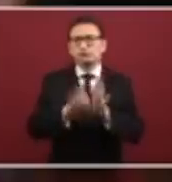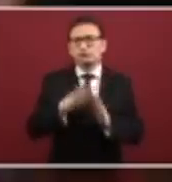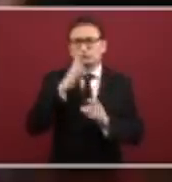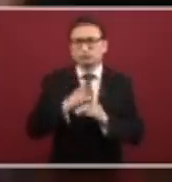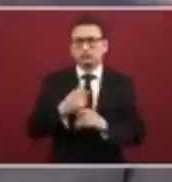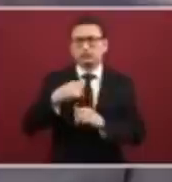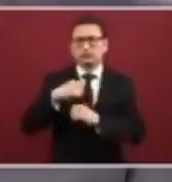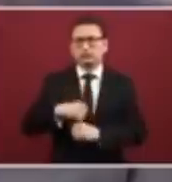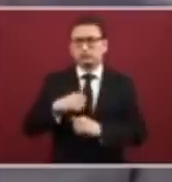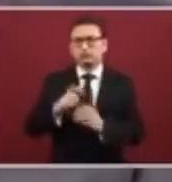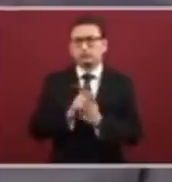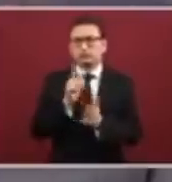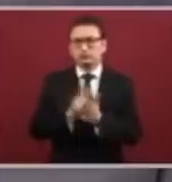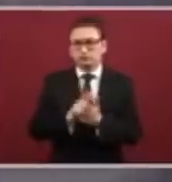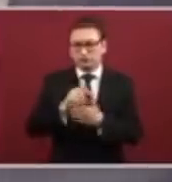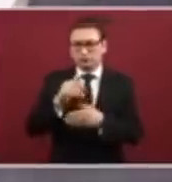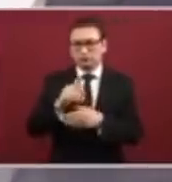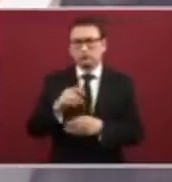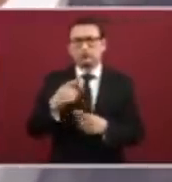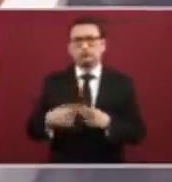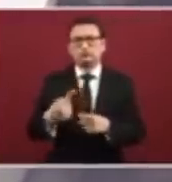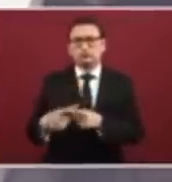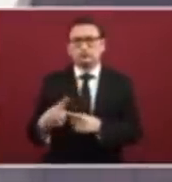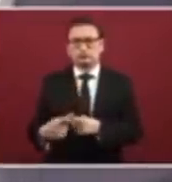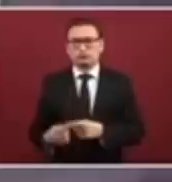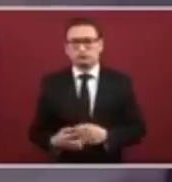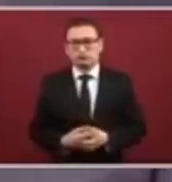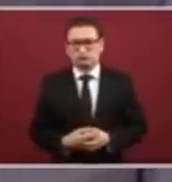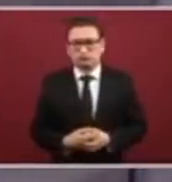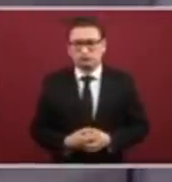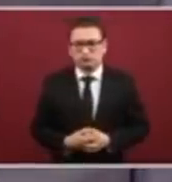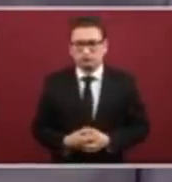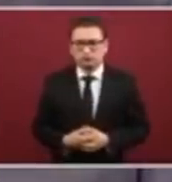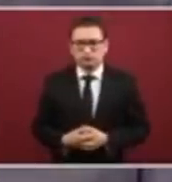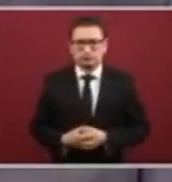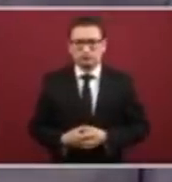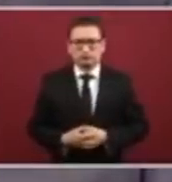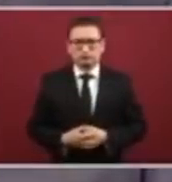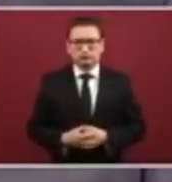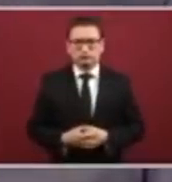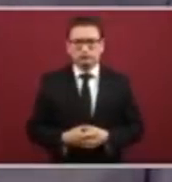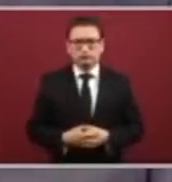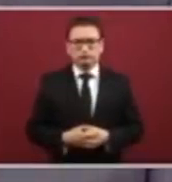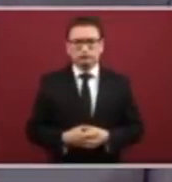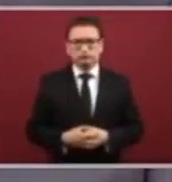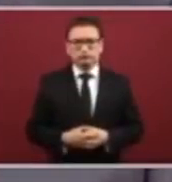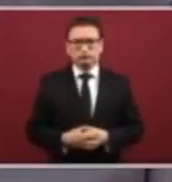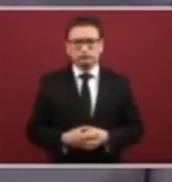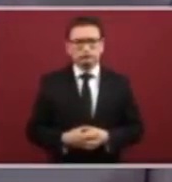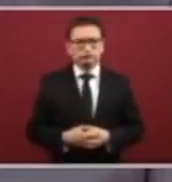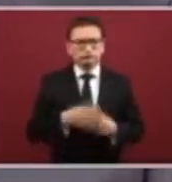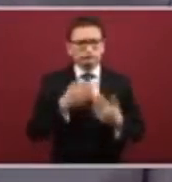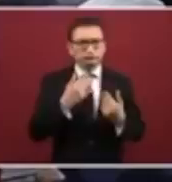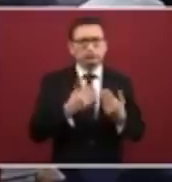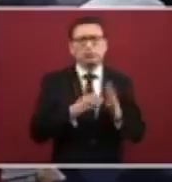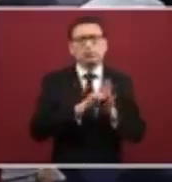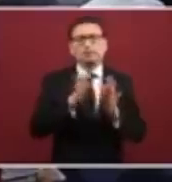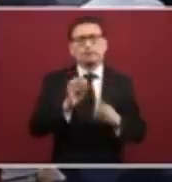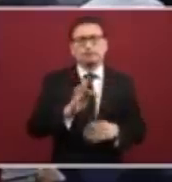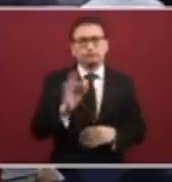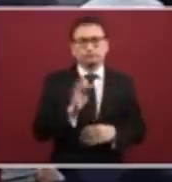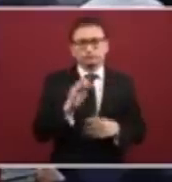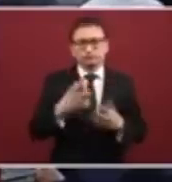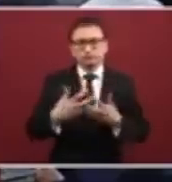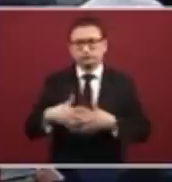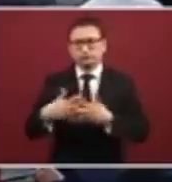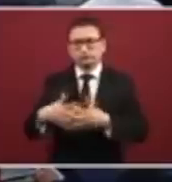legal? No hay ninguna responsabilidad, está establecido. No, me refiero a que qué tal que la refinería queda